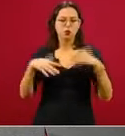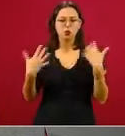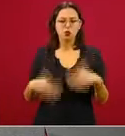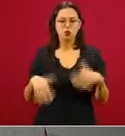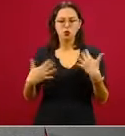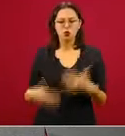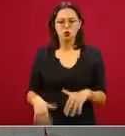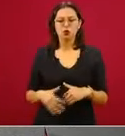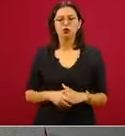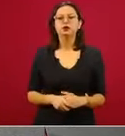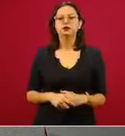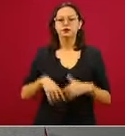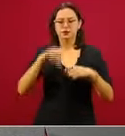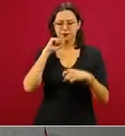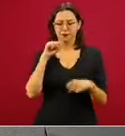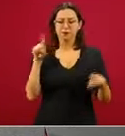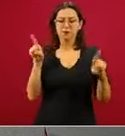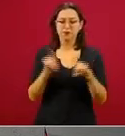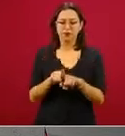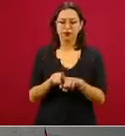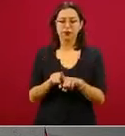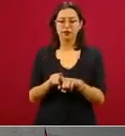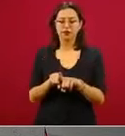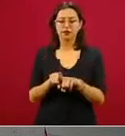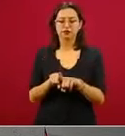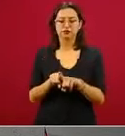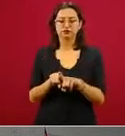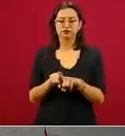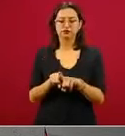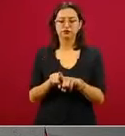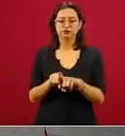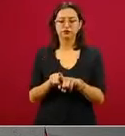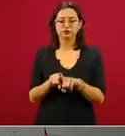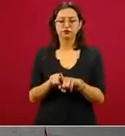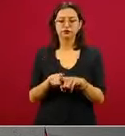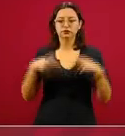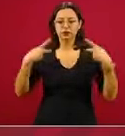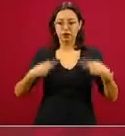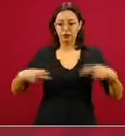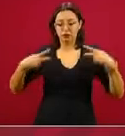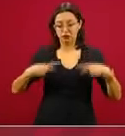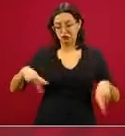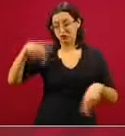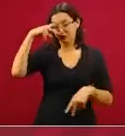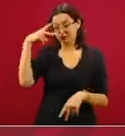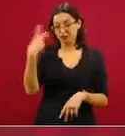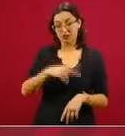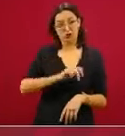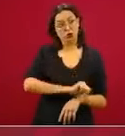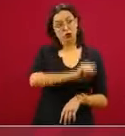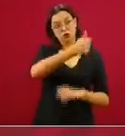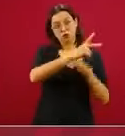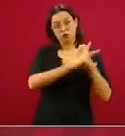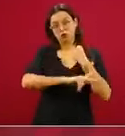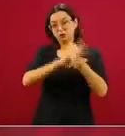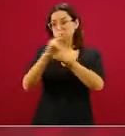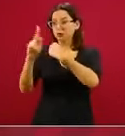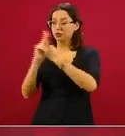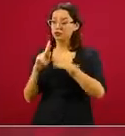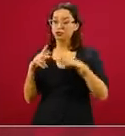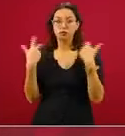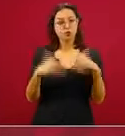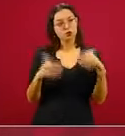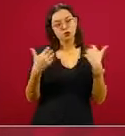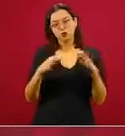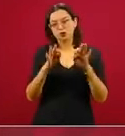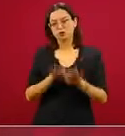y remarcado también por el de nuestros mexicanos en el extranjero, quiero señalarles que es